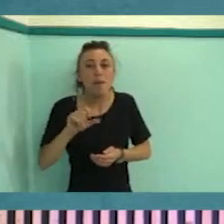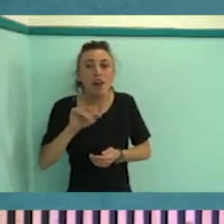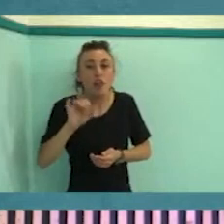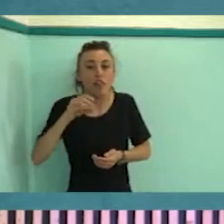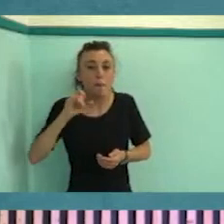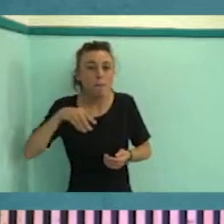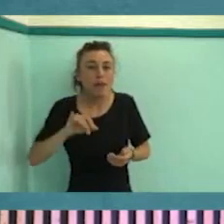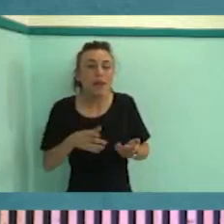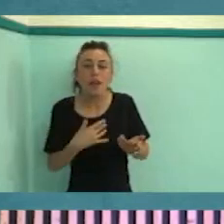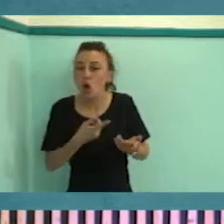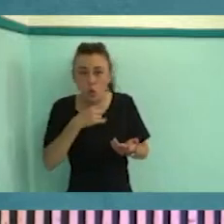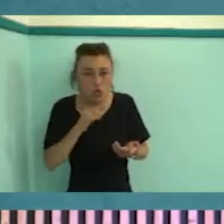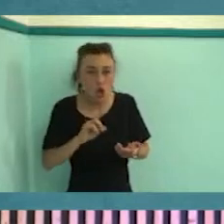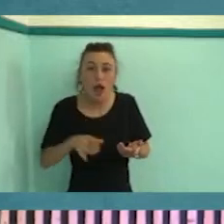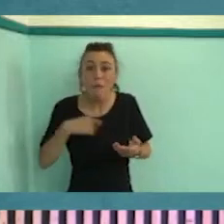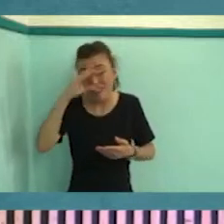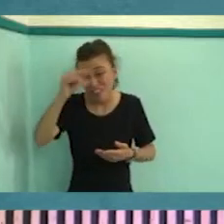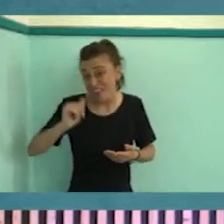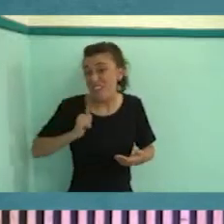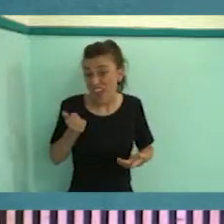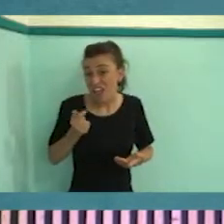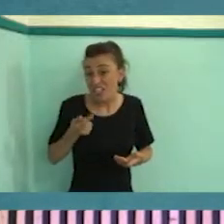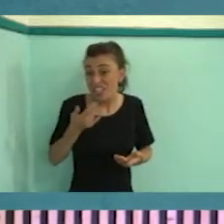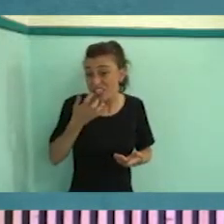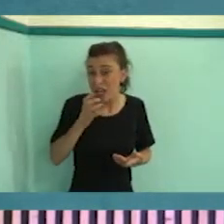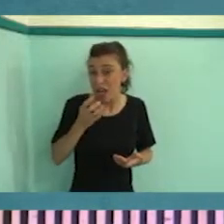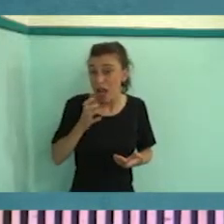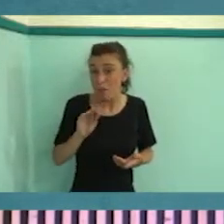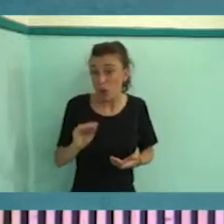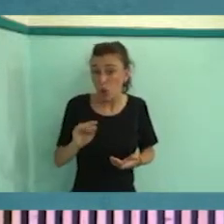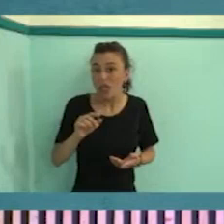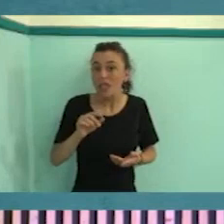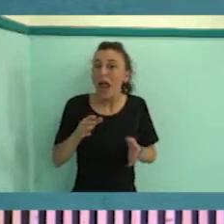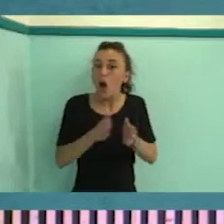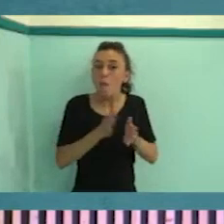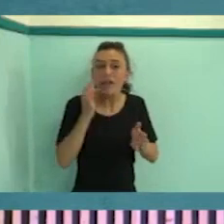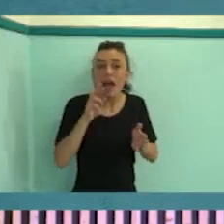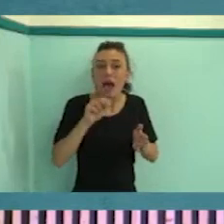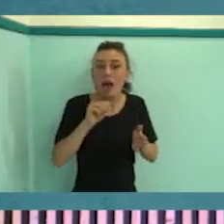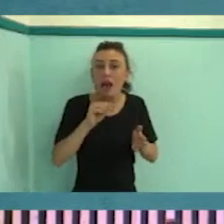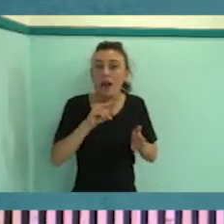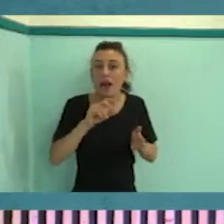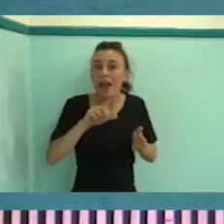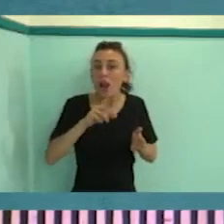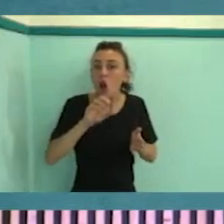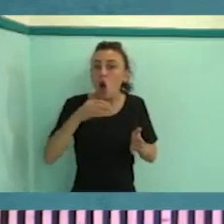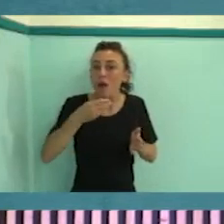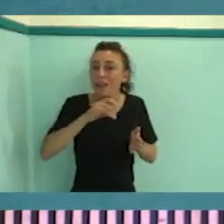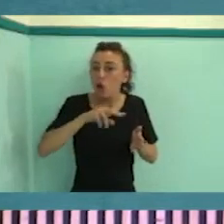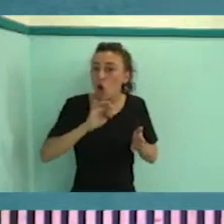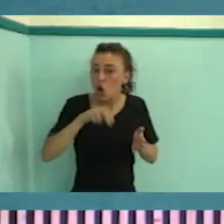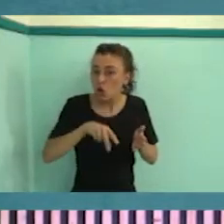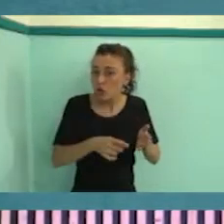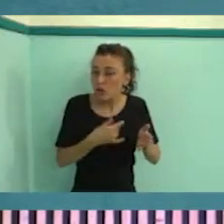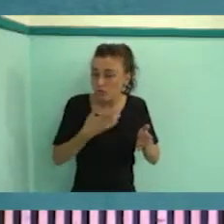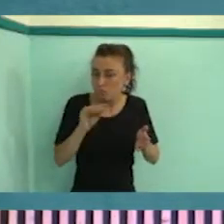artificial Pues fíjate si tú le preguntas a la Inteligencia artificial que esto lo subió la compañera Raquel lobatón si la pérdida de peso sostenible a largo plazo ya la